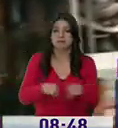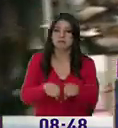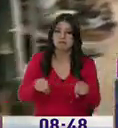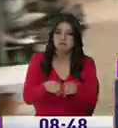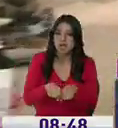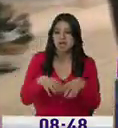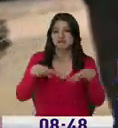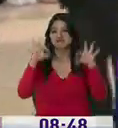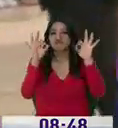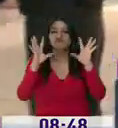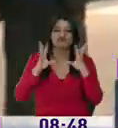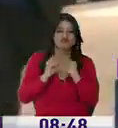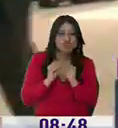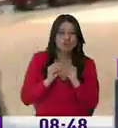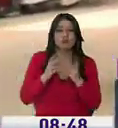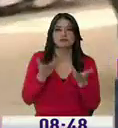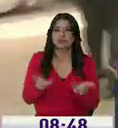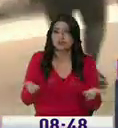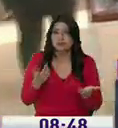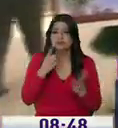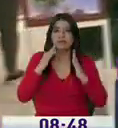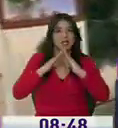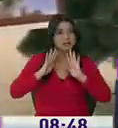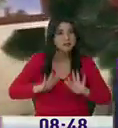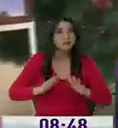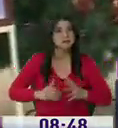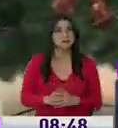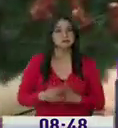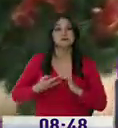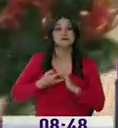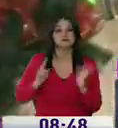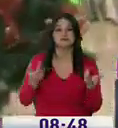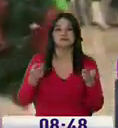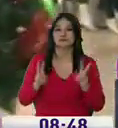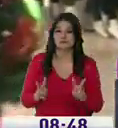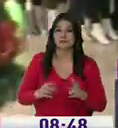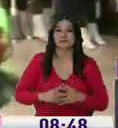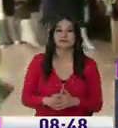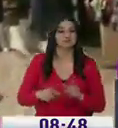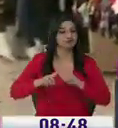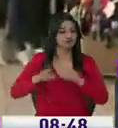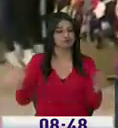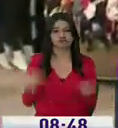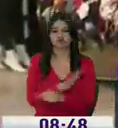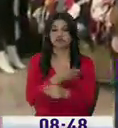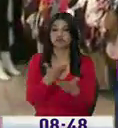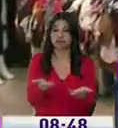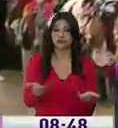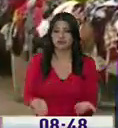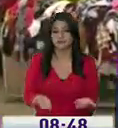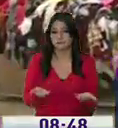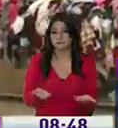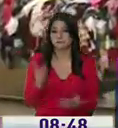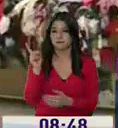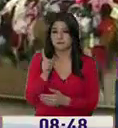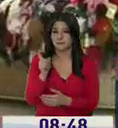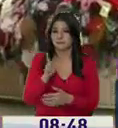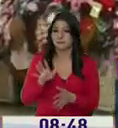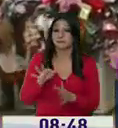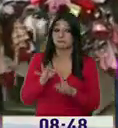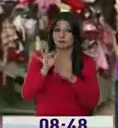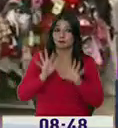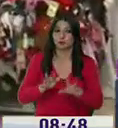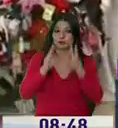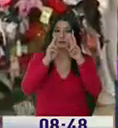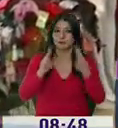lencería, artículos para el hogar y tecnología y toda una gama completa de artículos para toda ocasión y necesidad y en especial para esta